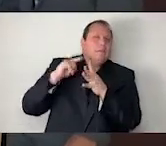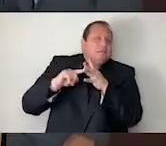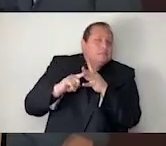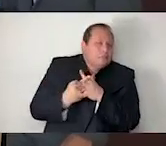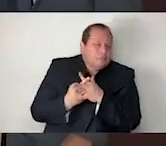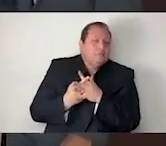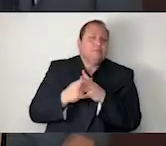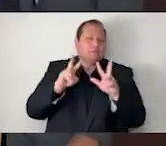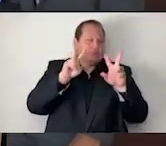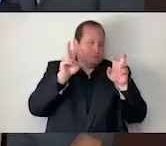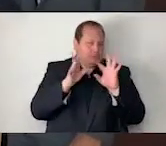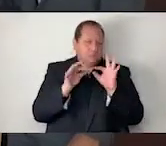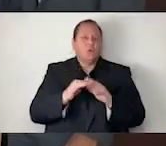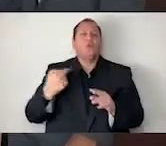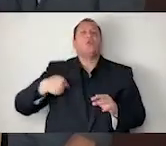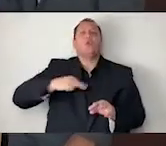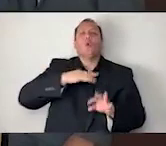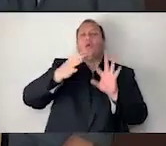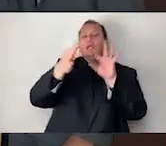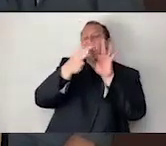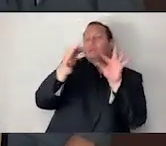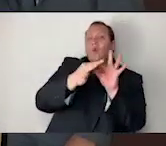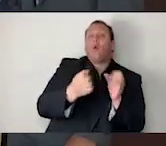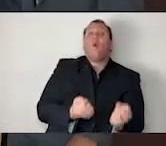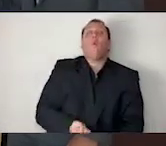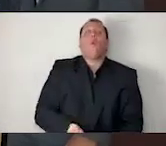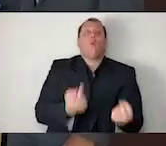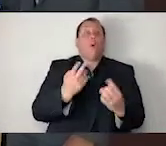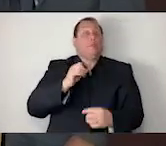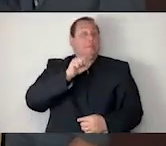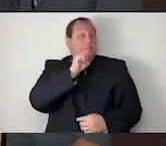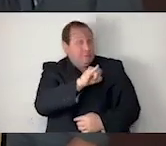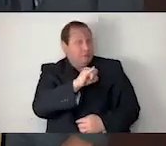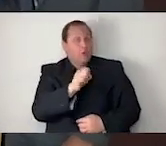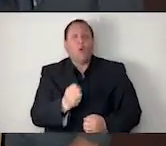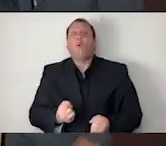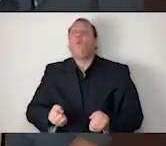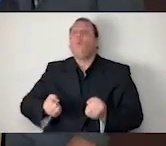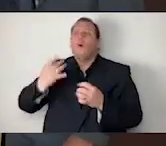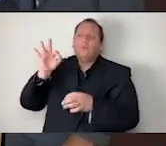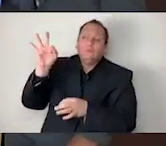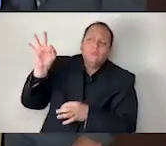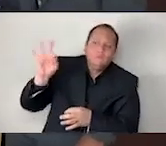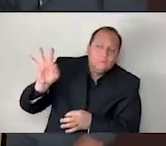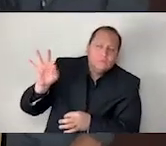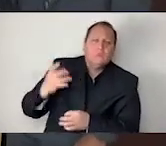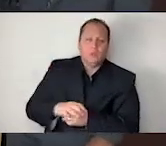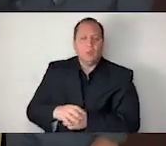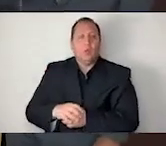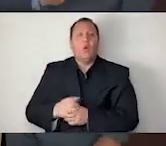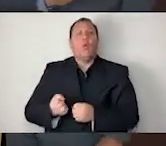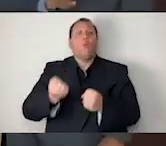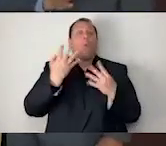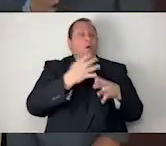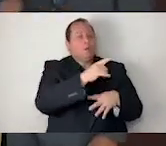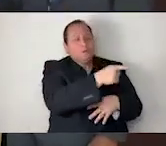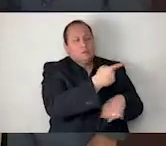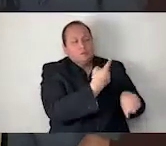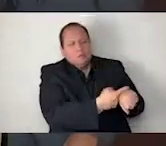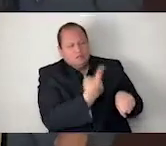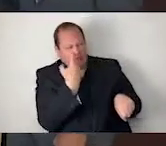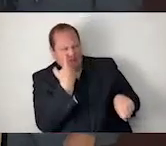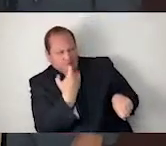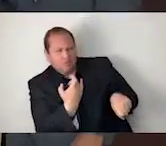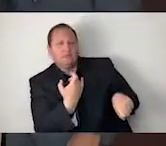sospechosos las neumonías atípicas que tenemos en nuestros hospitales sis si hay y lo ha existido durante todo el año